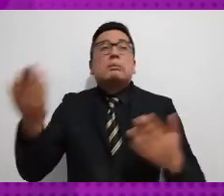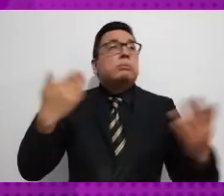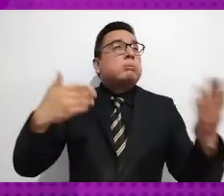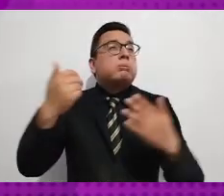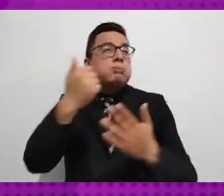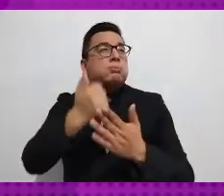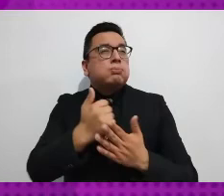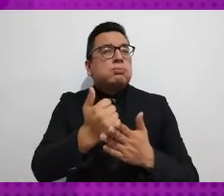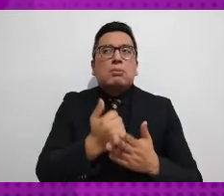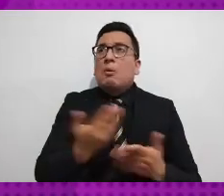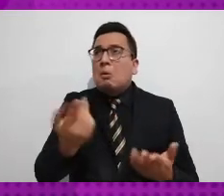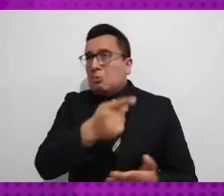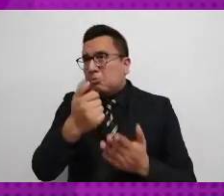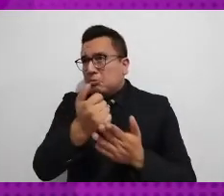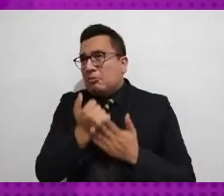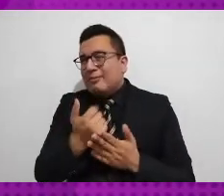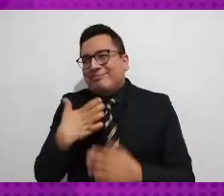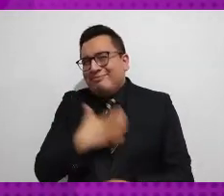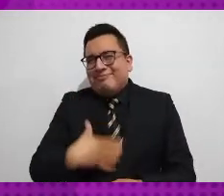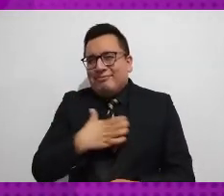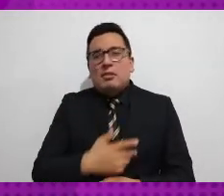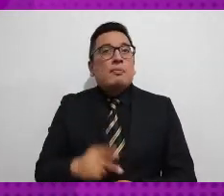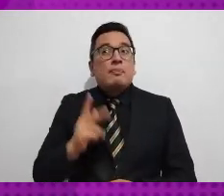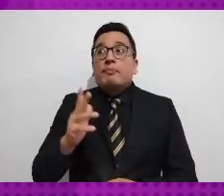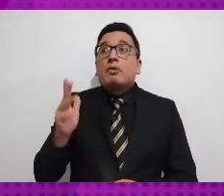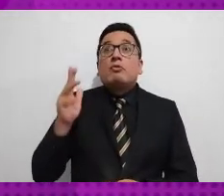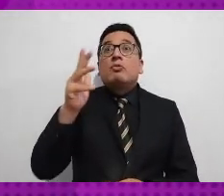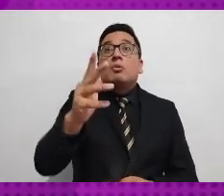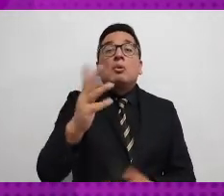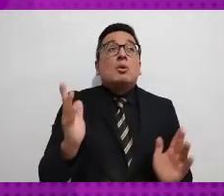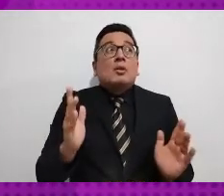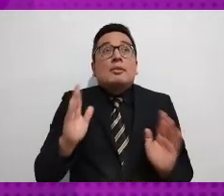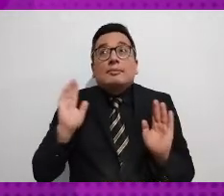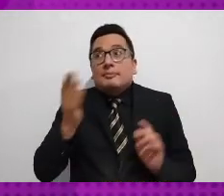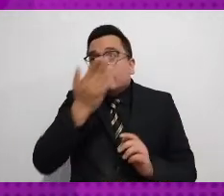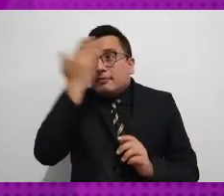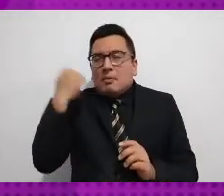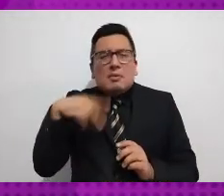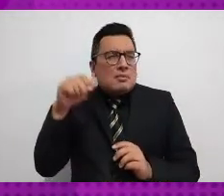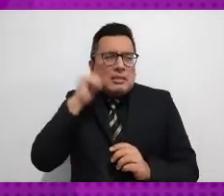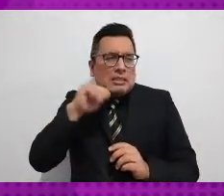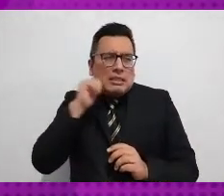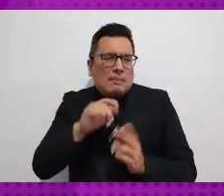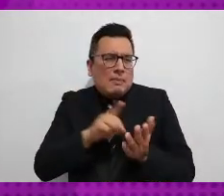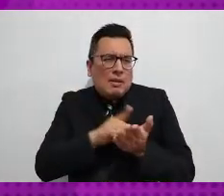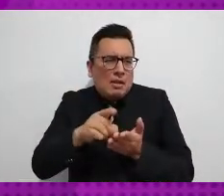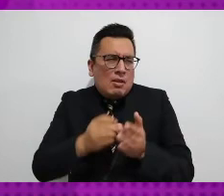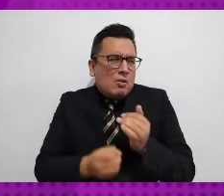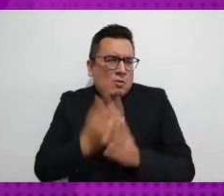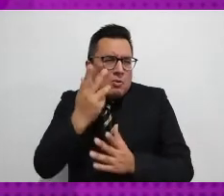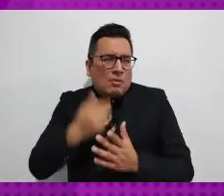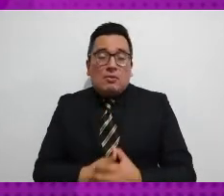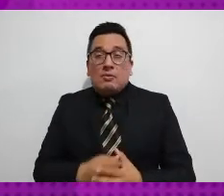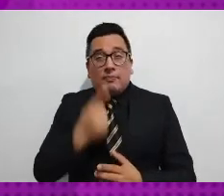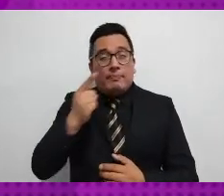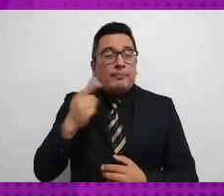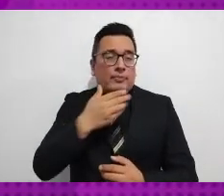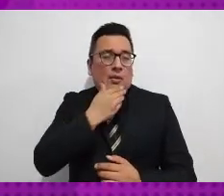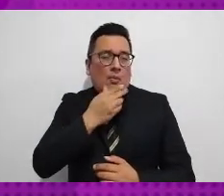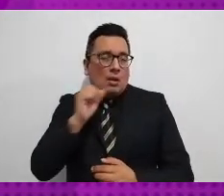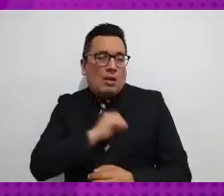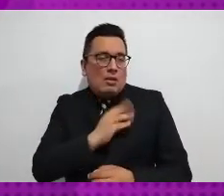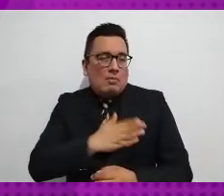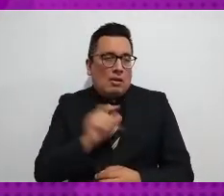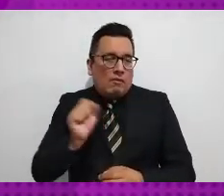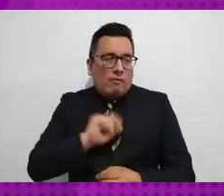A futuro siempre va a haber nuevos derechos, es decir, los derechos, y hay un autor por ahí español que